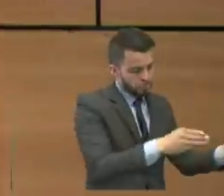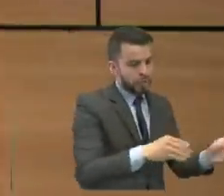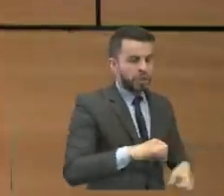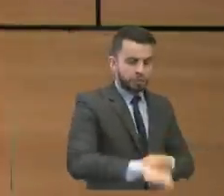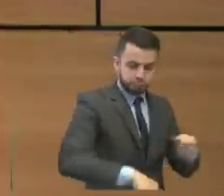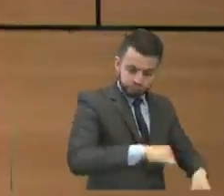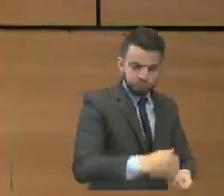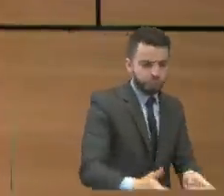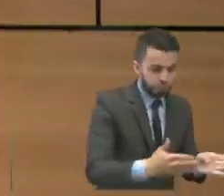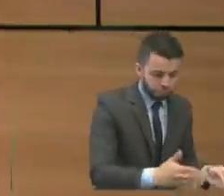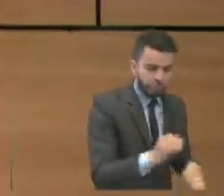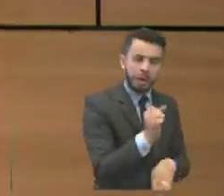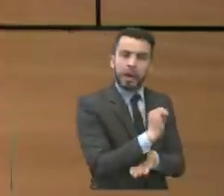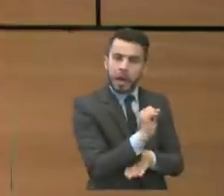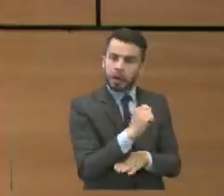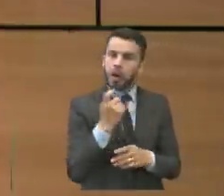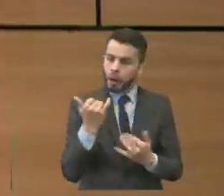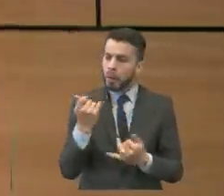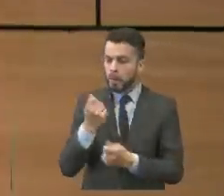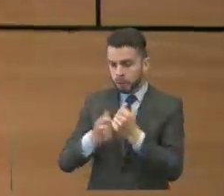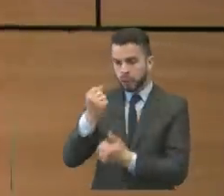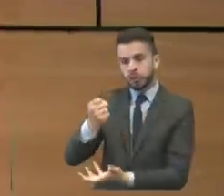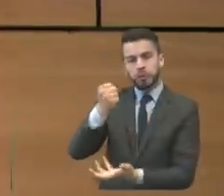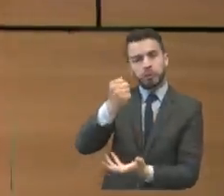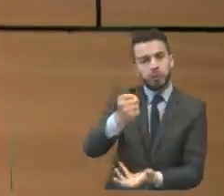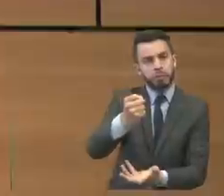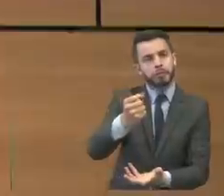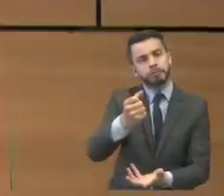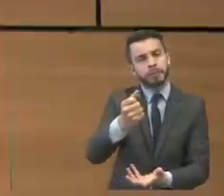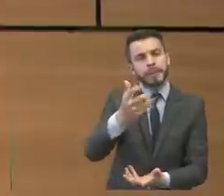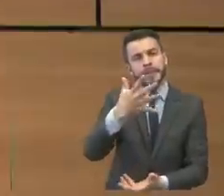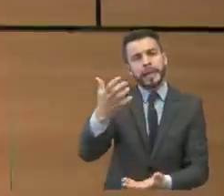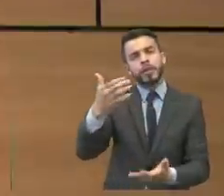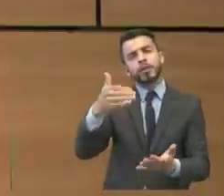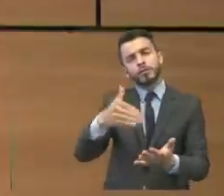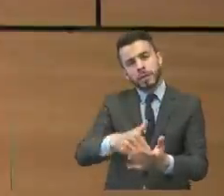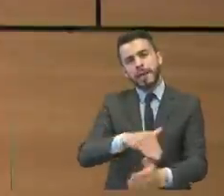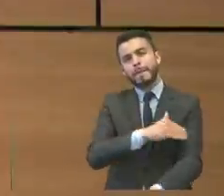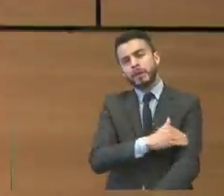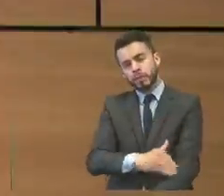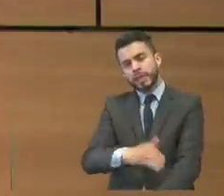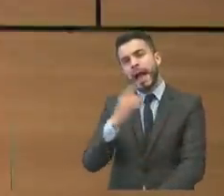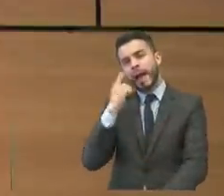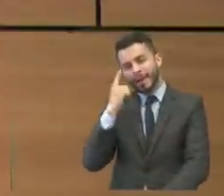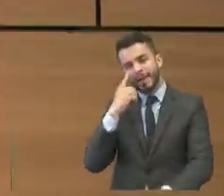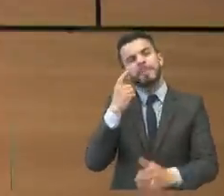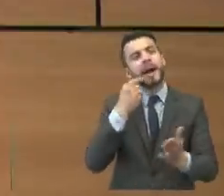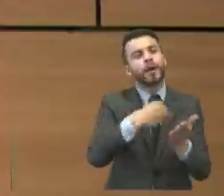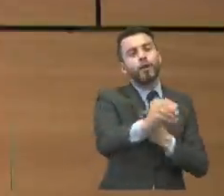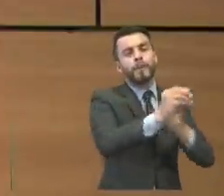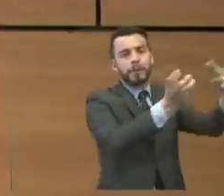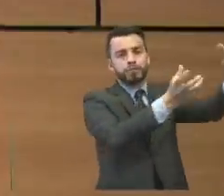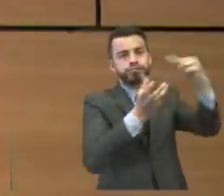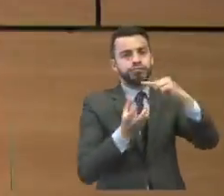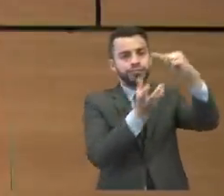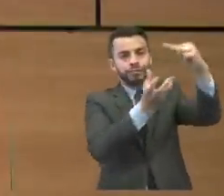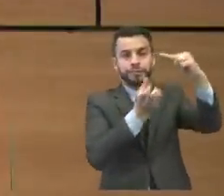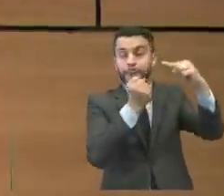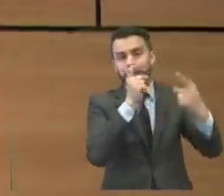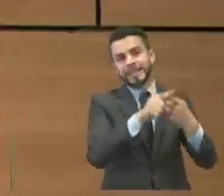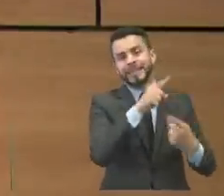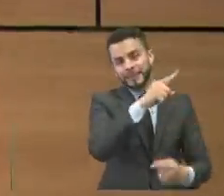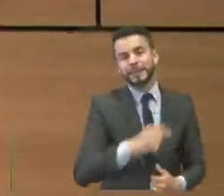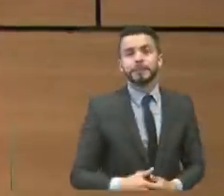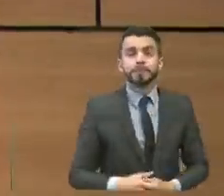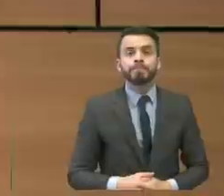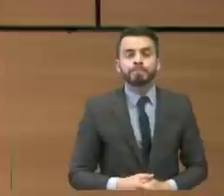actual. Tal vez debemos incluir medio billón de pesos adicional que creemos que lo podemos conseguir. Fundamentalmente para nuestro cable.